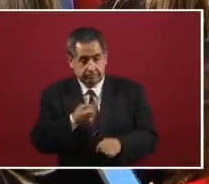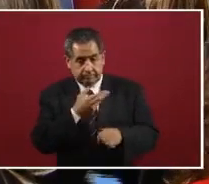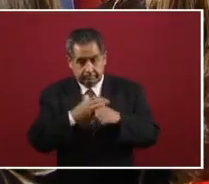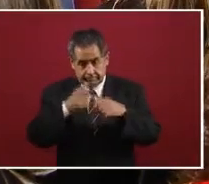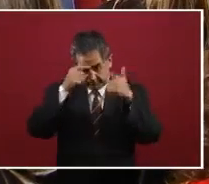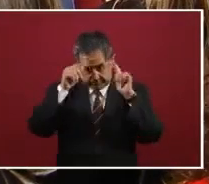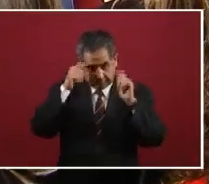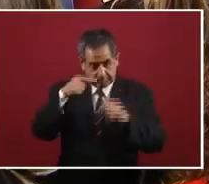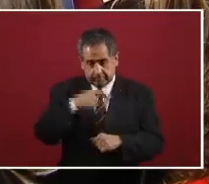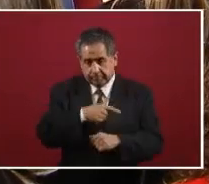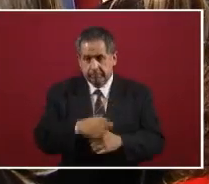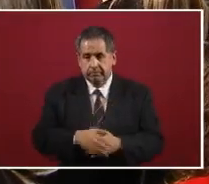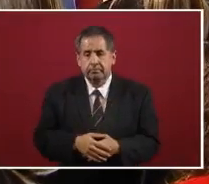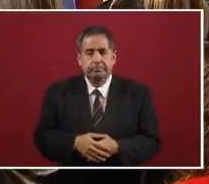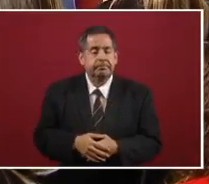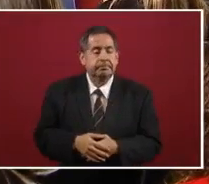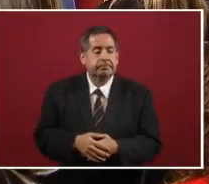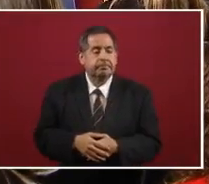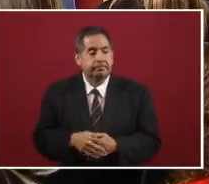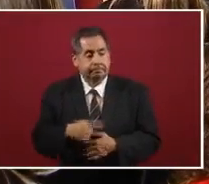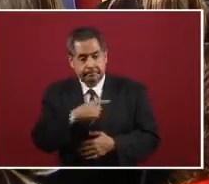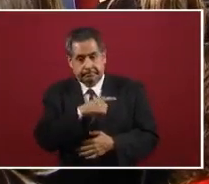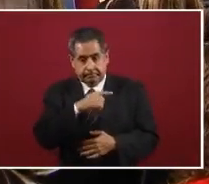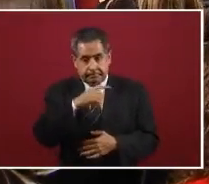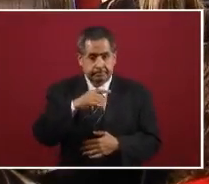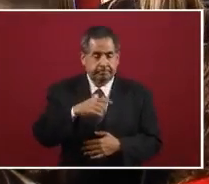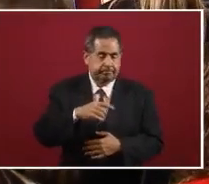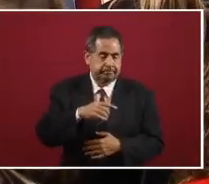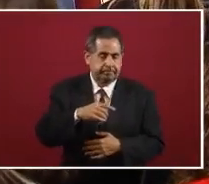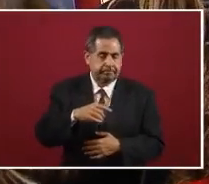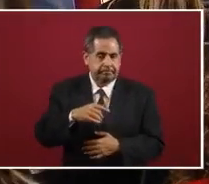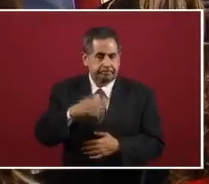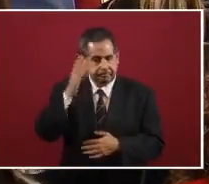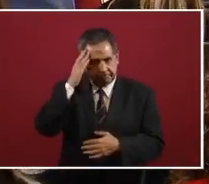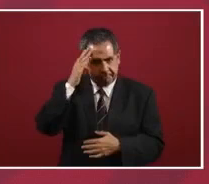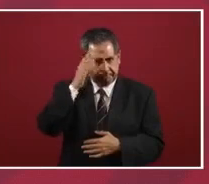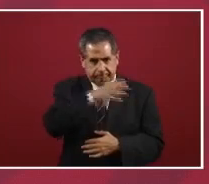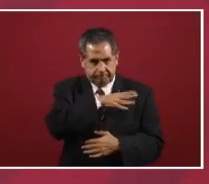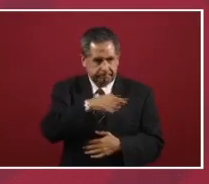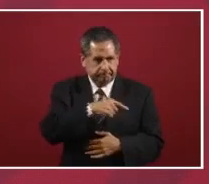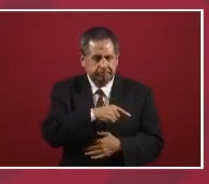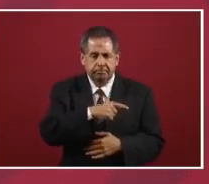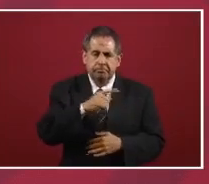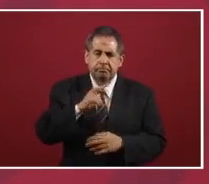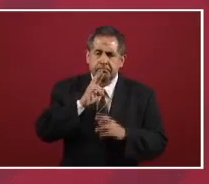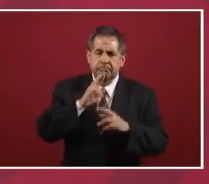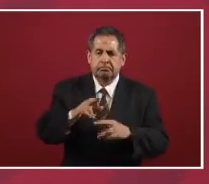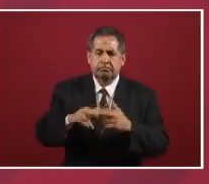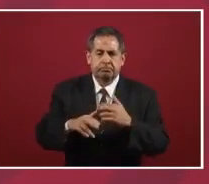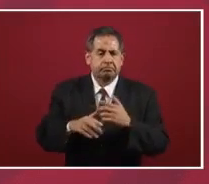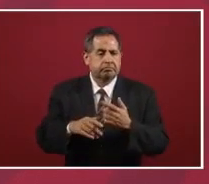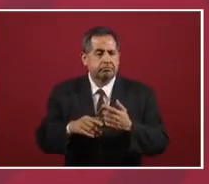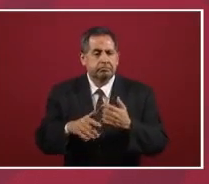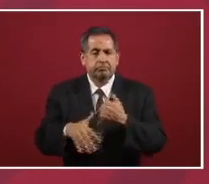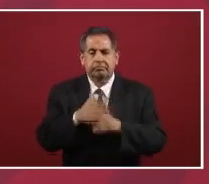Marina, el almirante, que se hace el reporte de los